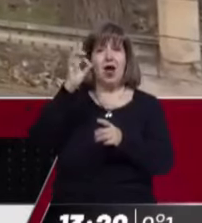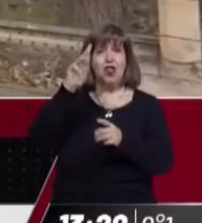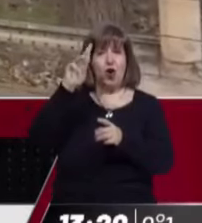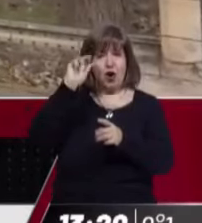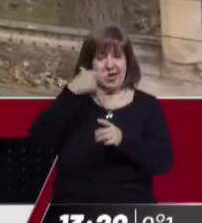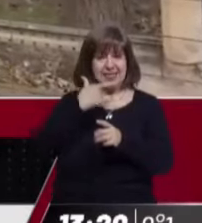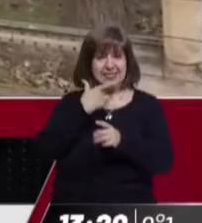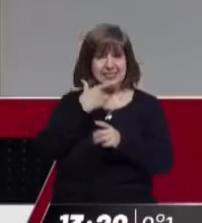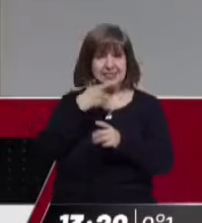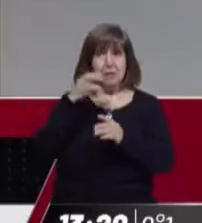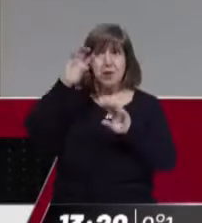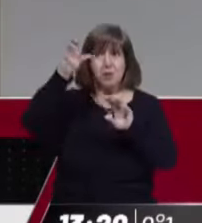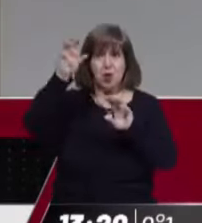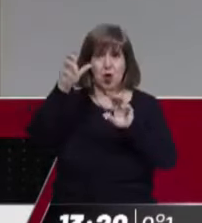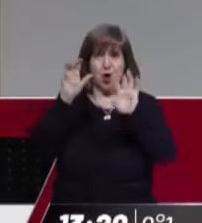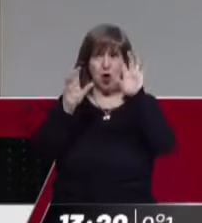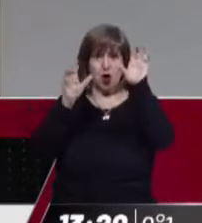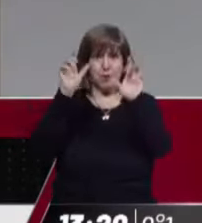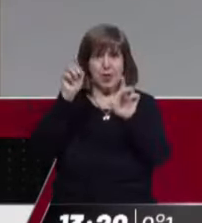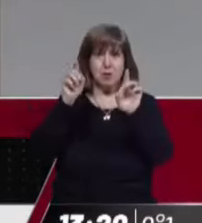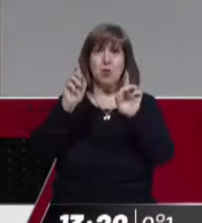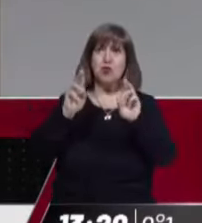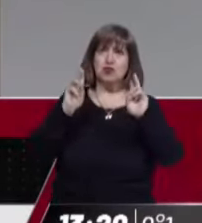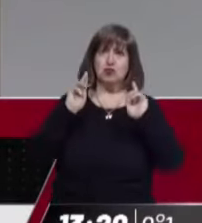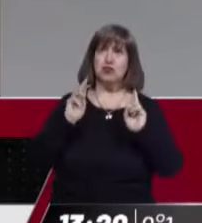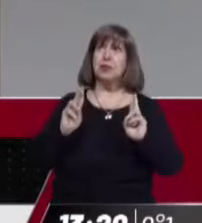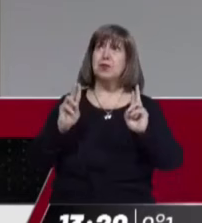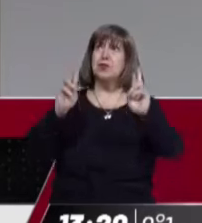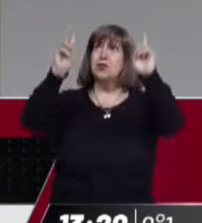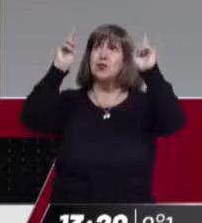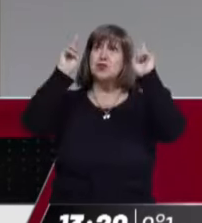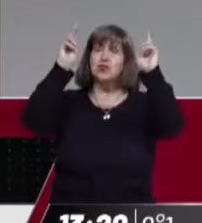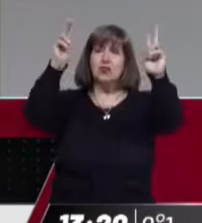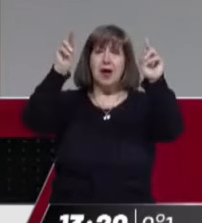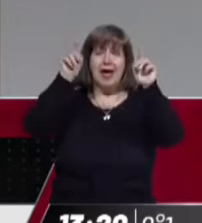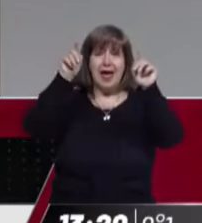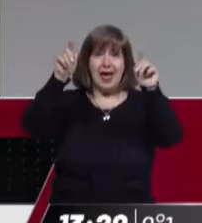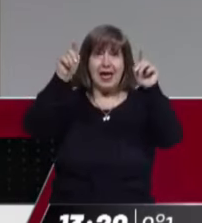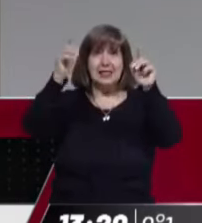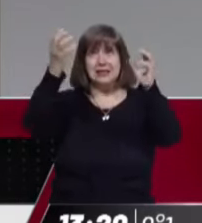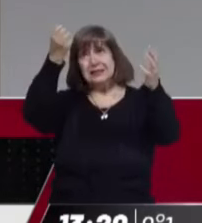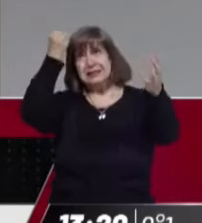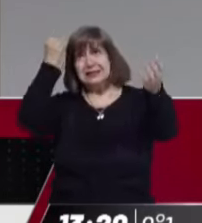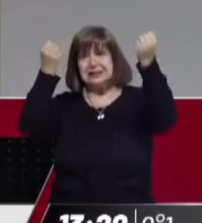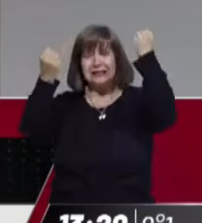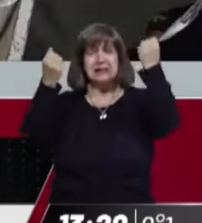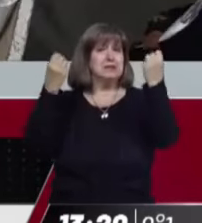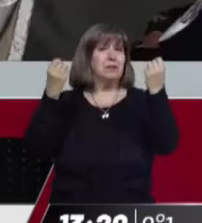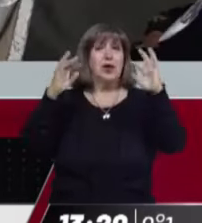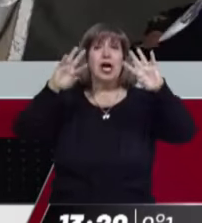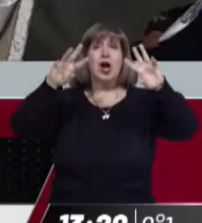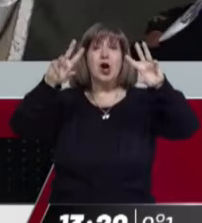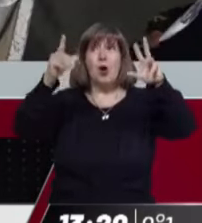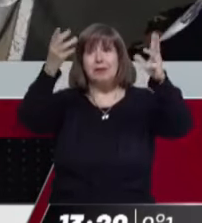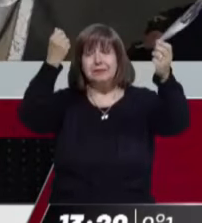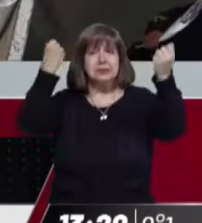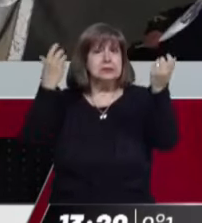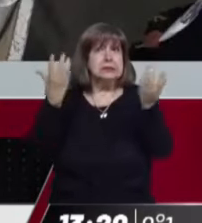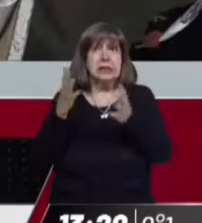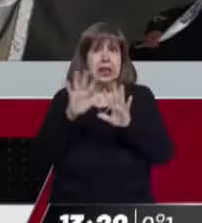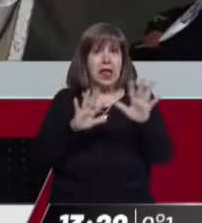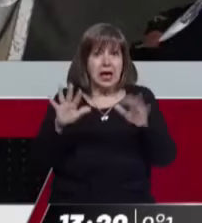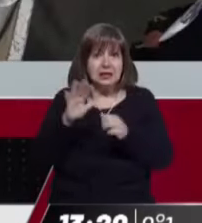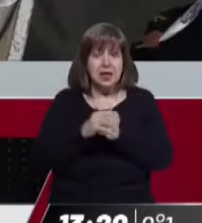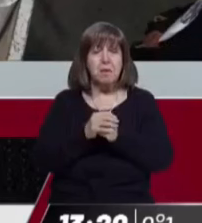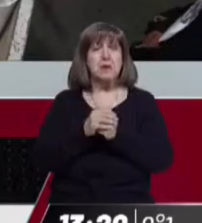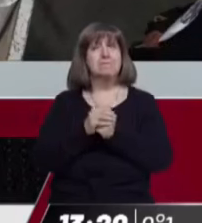del aluminio que a ver esto tiene sus ventajas y ha tiene con el